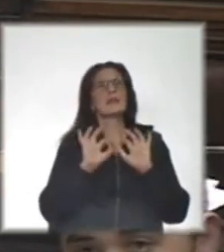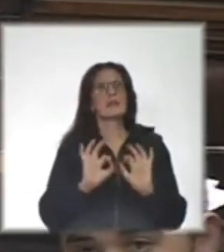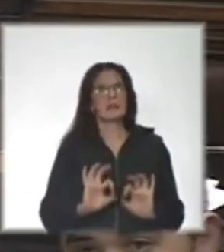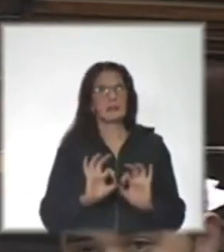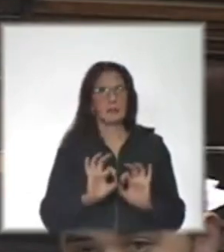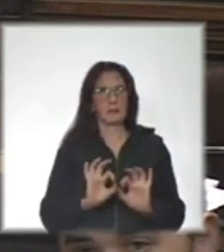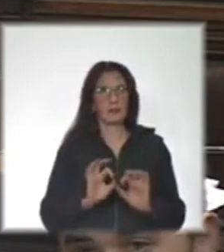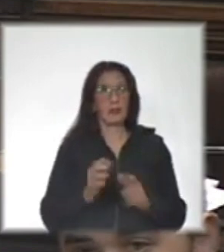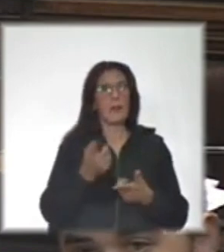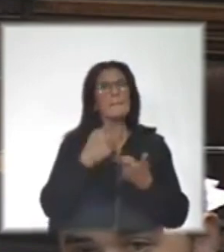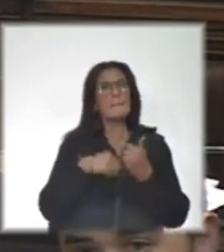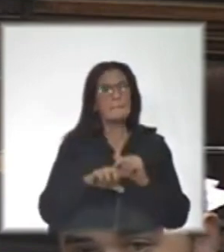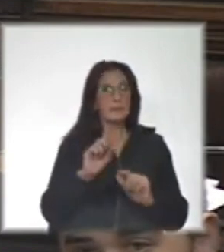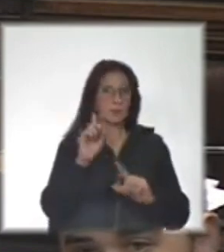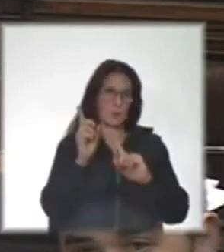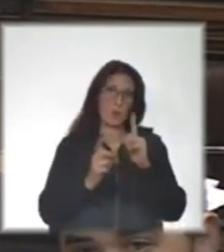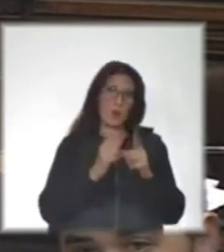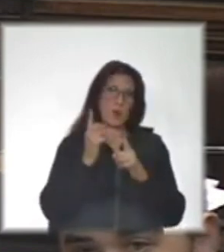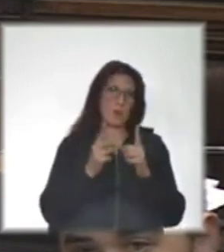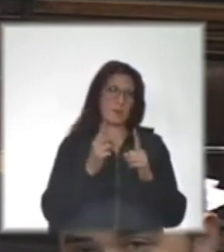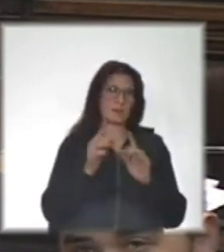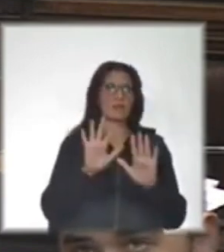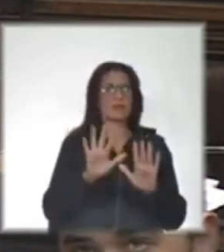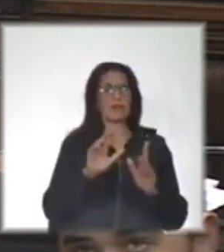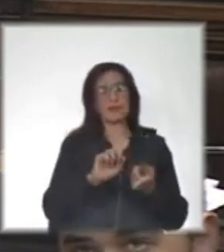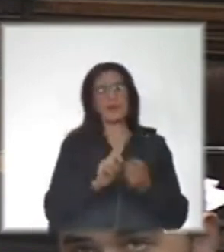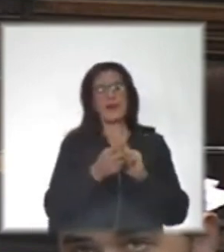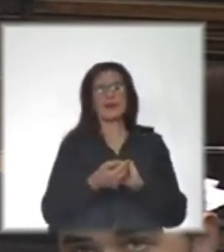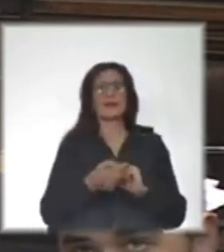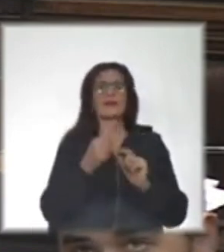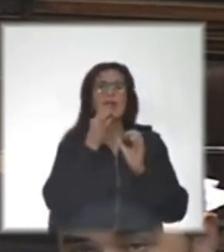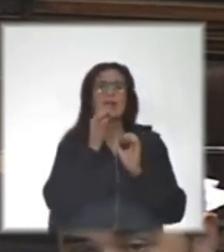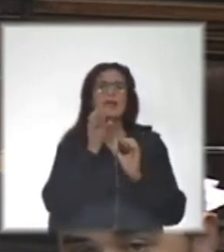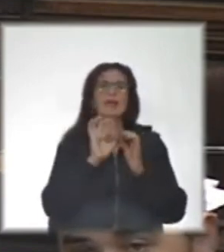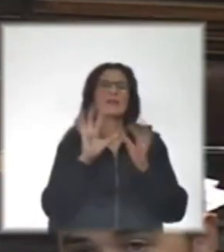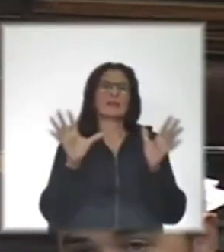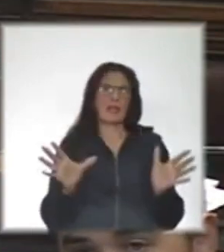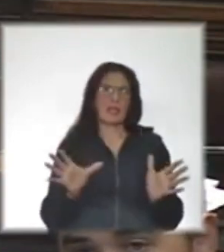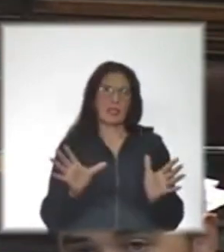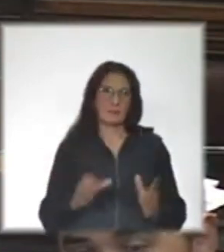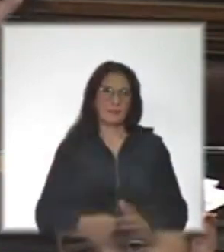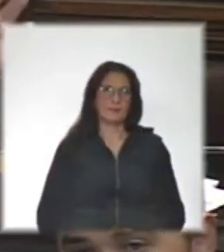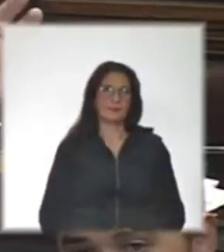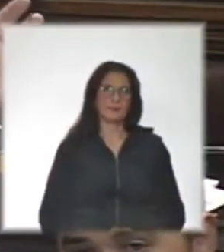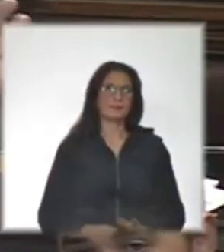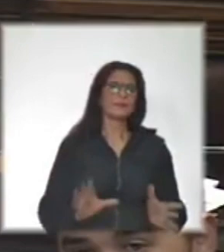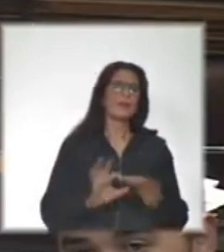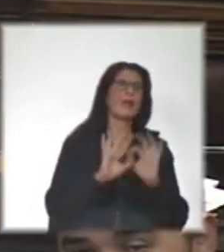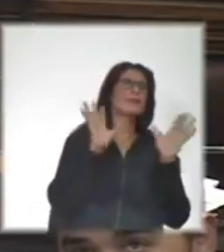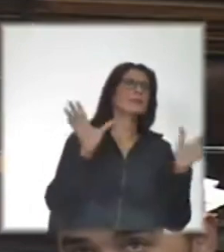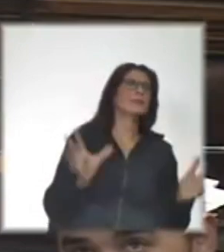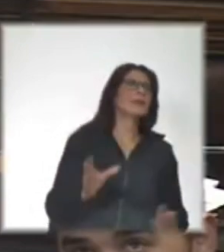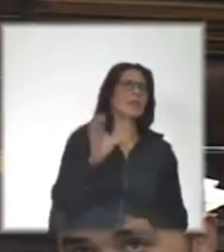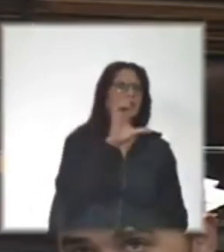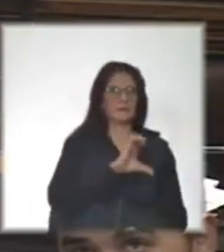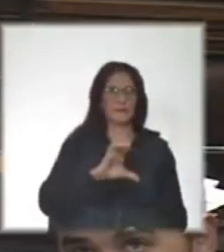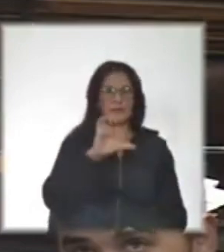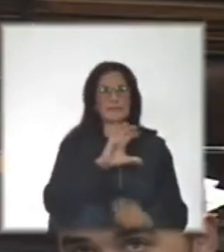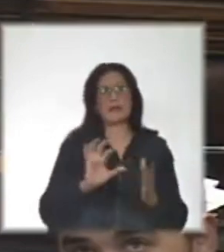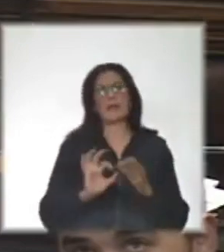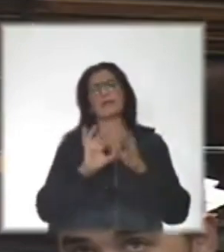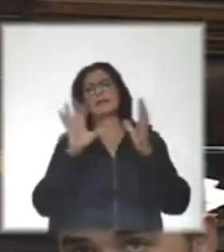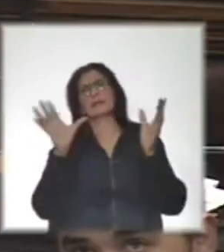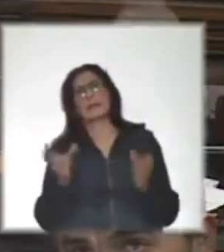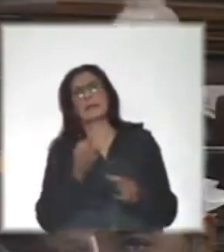veces intereses que son contrarios a las libertades. Eso es un tema. libertad de empresa, libertad de expresión